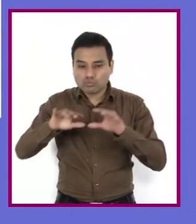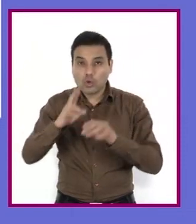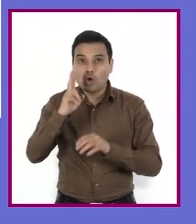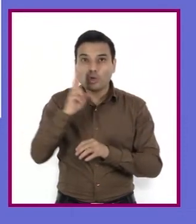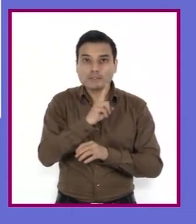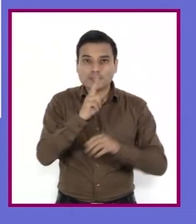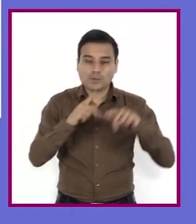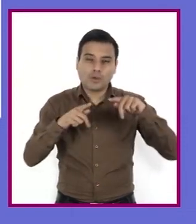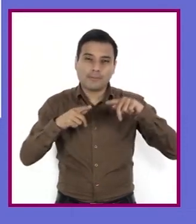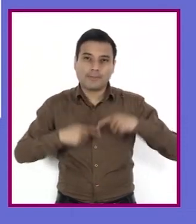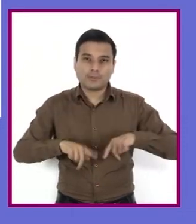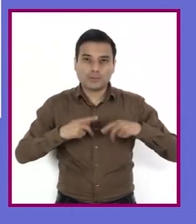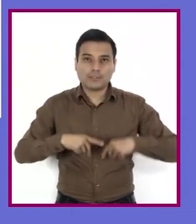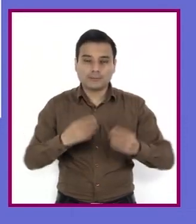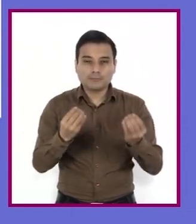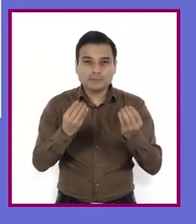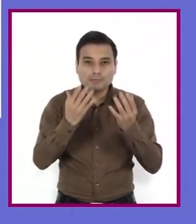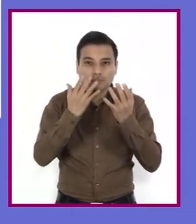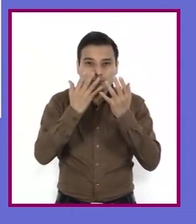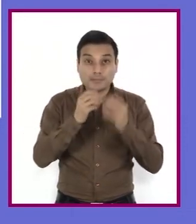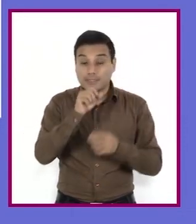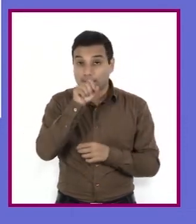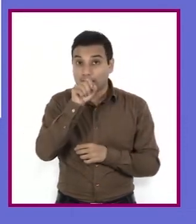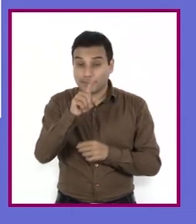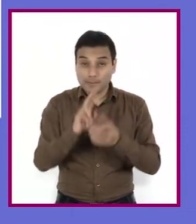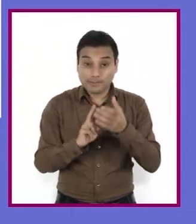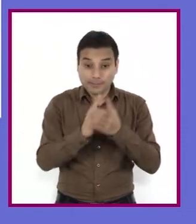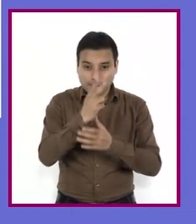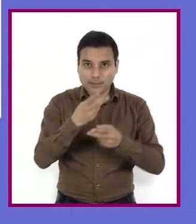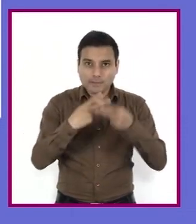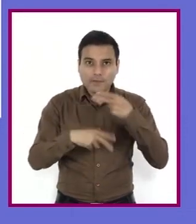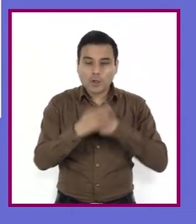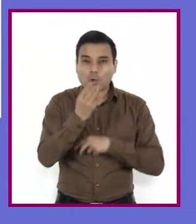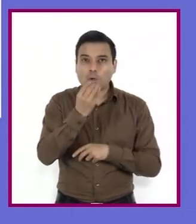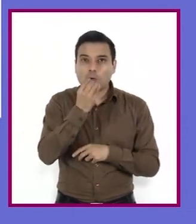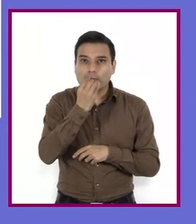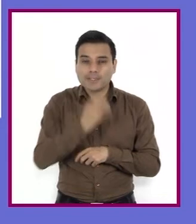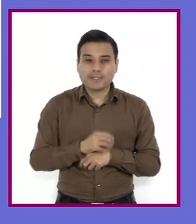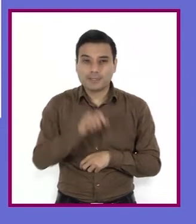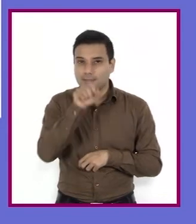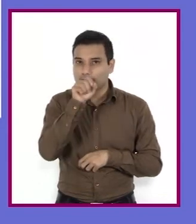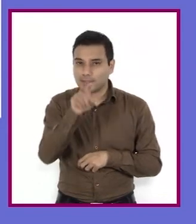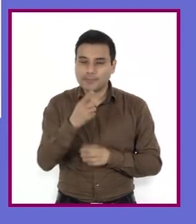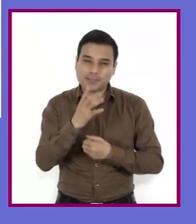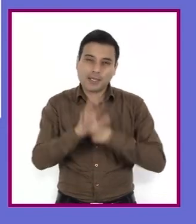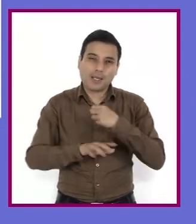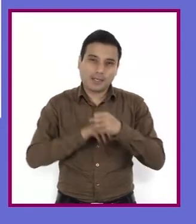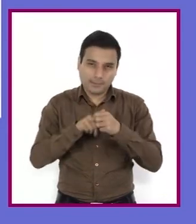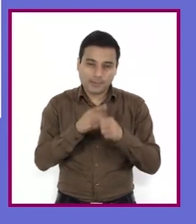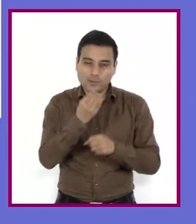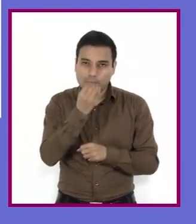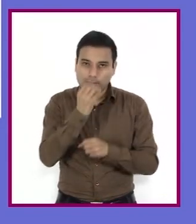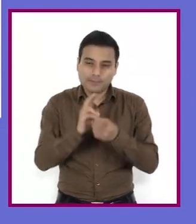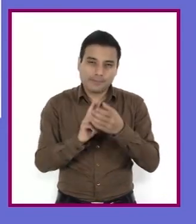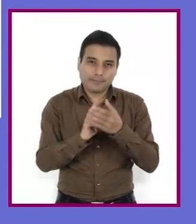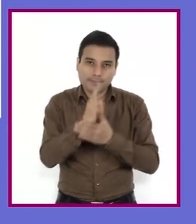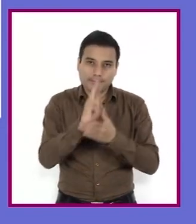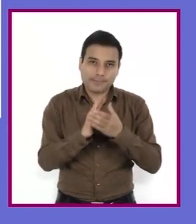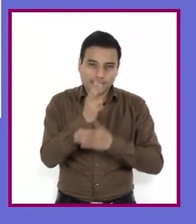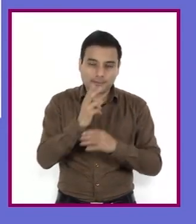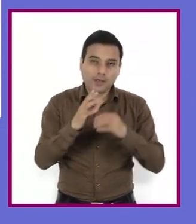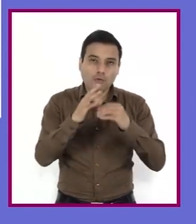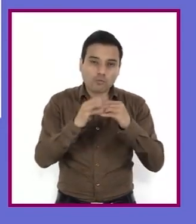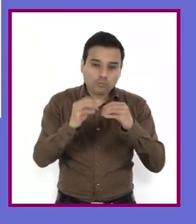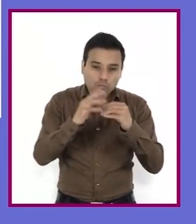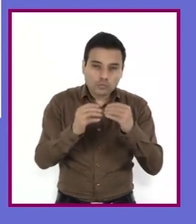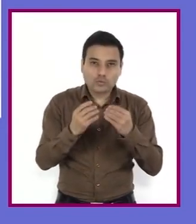respiramos. Además, producen alimento para sí mismas y para los animales herbívoros, los cuales se alimentan de sus hojas, frutos y